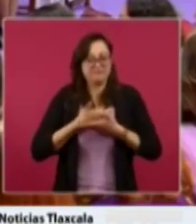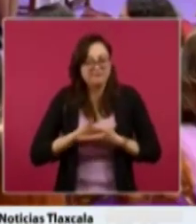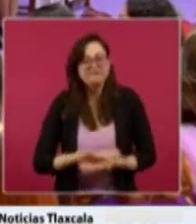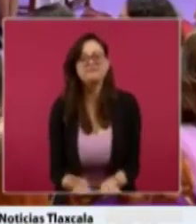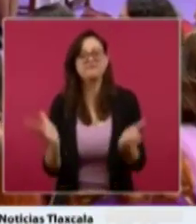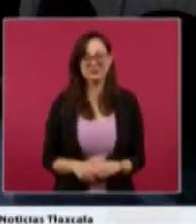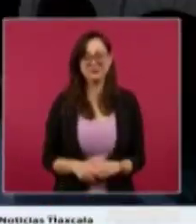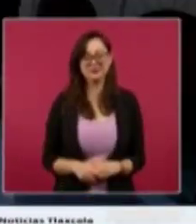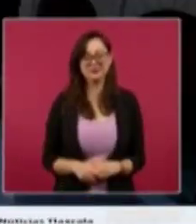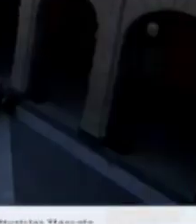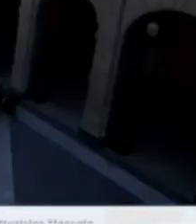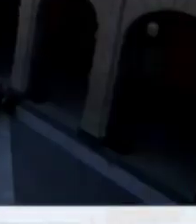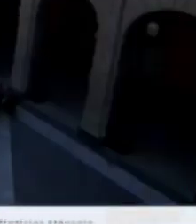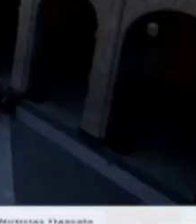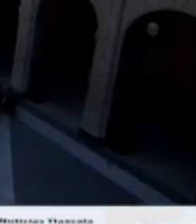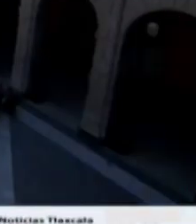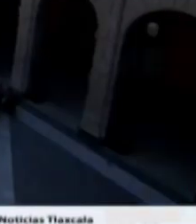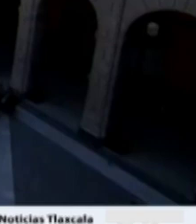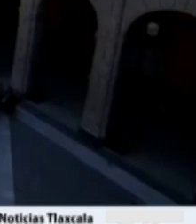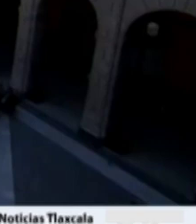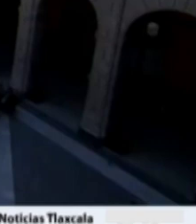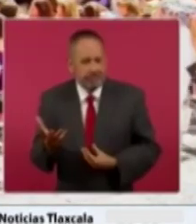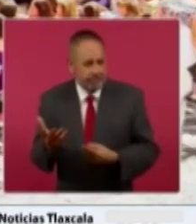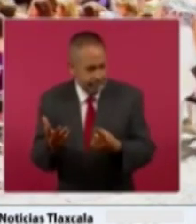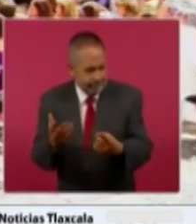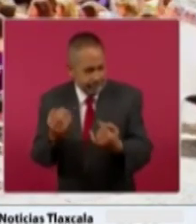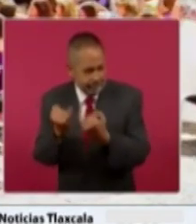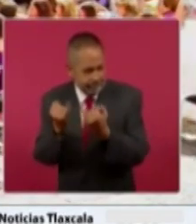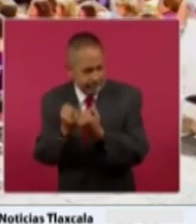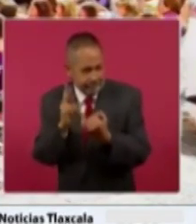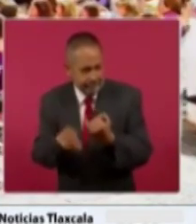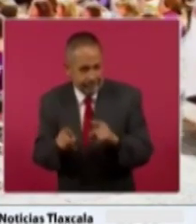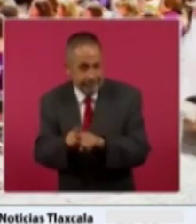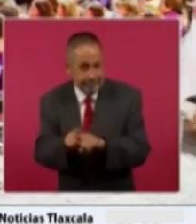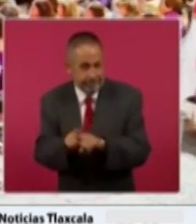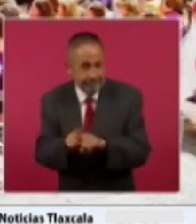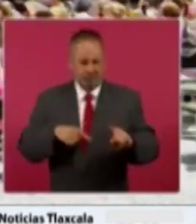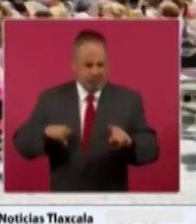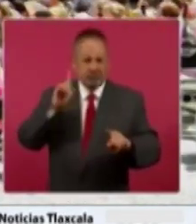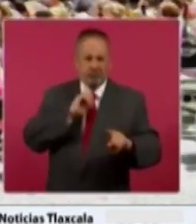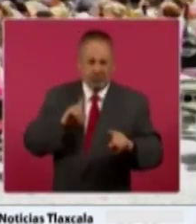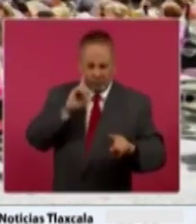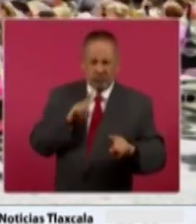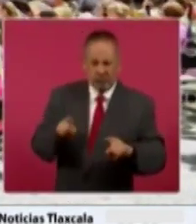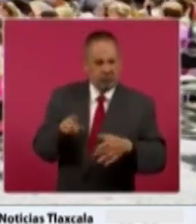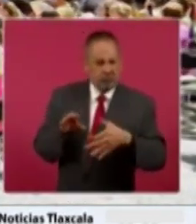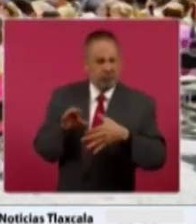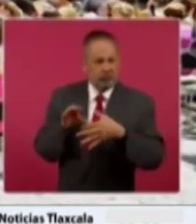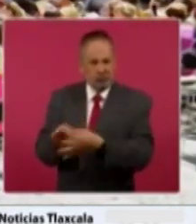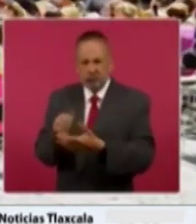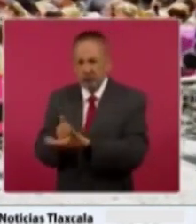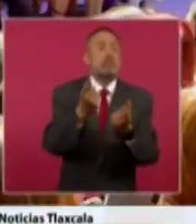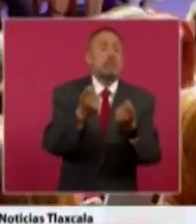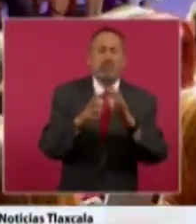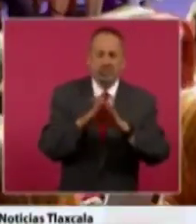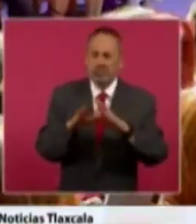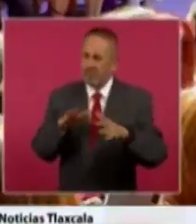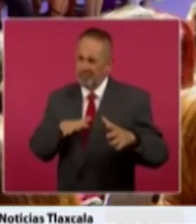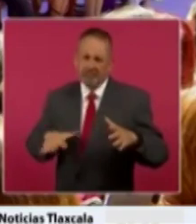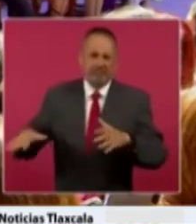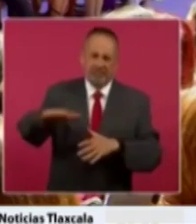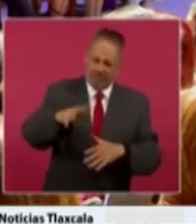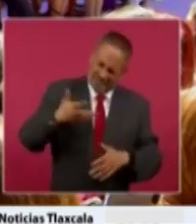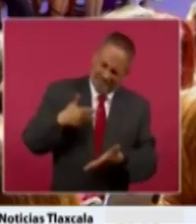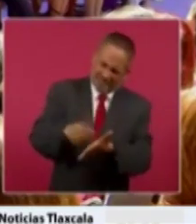Relaciones Exteriores, Adán Augusto López y Marcelo Ebrard, respectivamente, así como la jefa de gobierno de la Ciudad de México, Claudia Sheinbaum, y las gobernadoras Evelyn